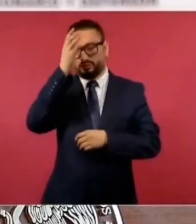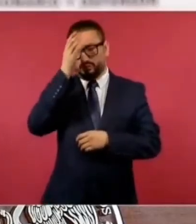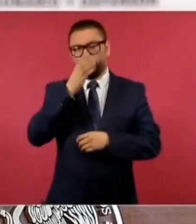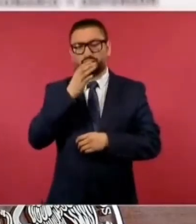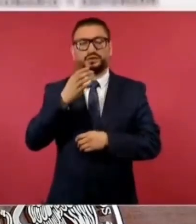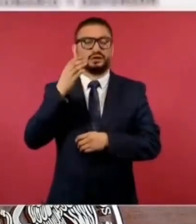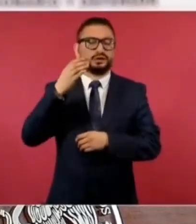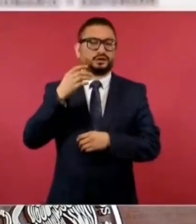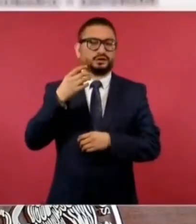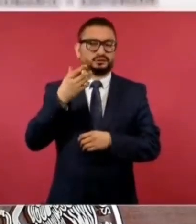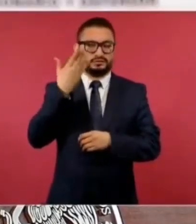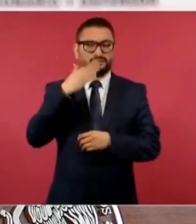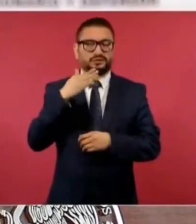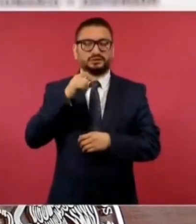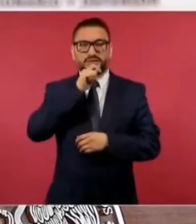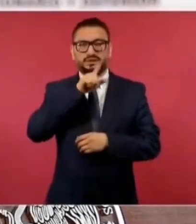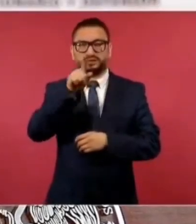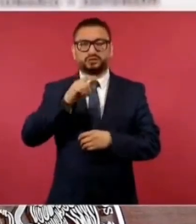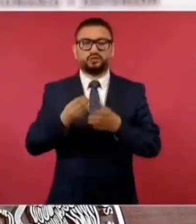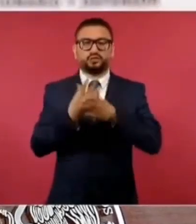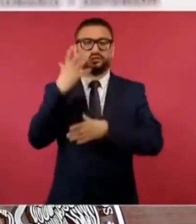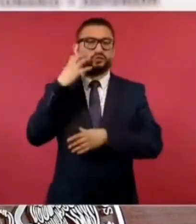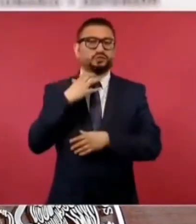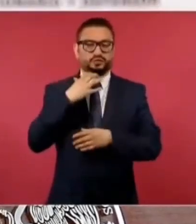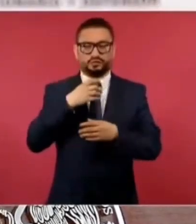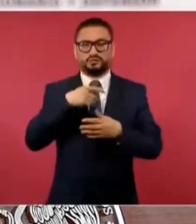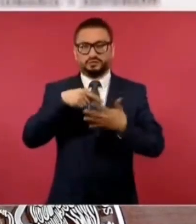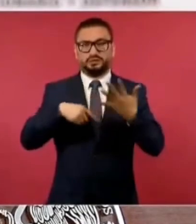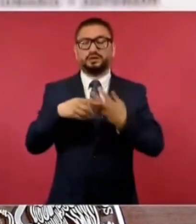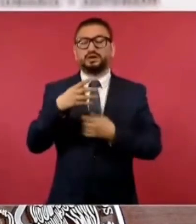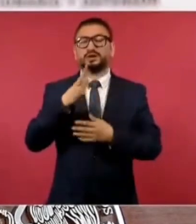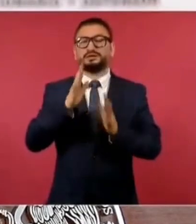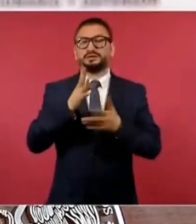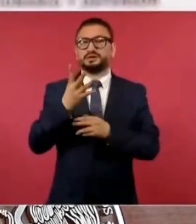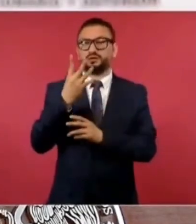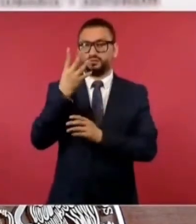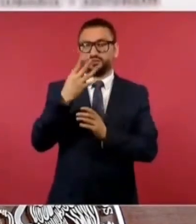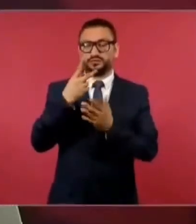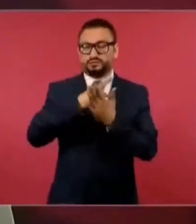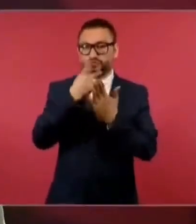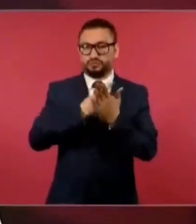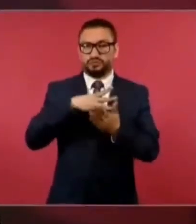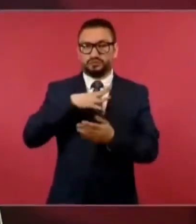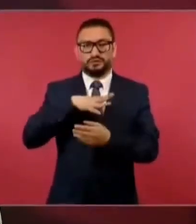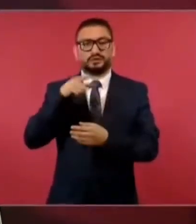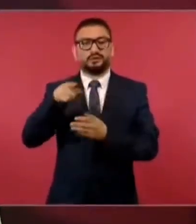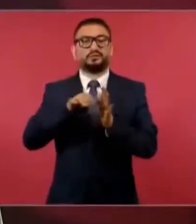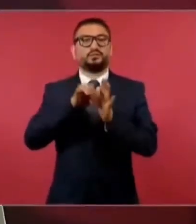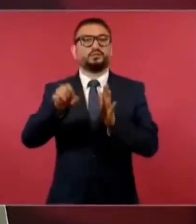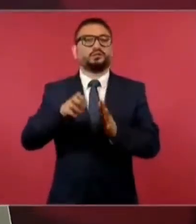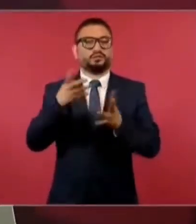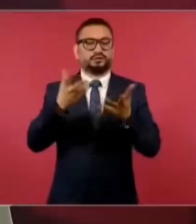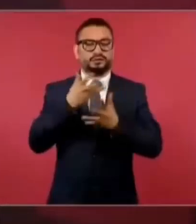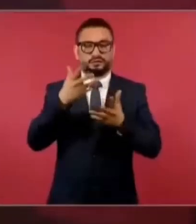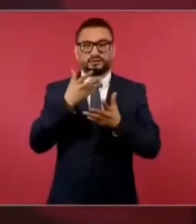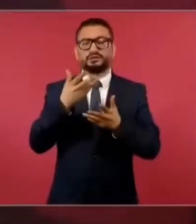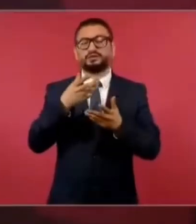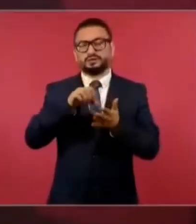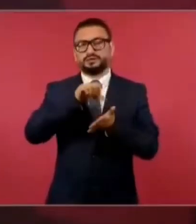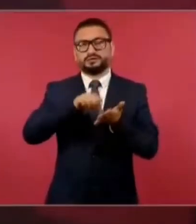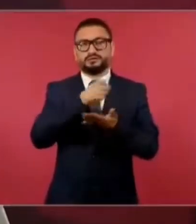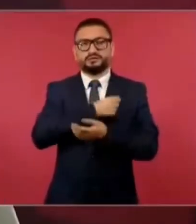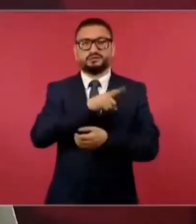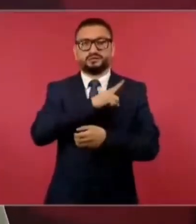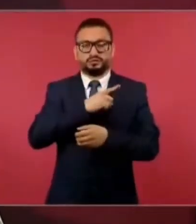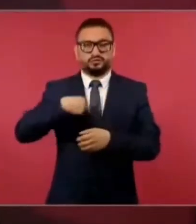En este caso, en los 4 estados donde ya había presencia del programa, pues por ejemplo las acciones de la Clínica Es Nuestra se están